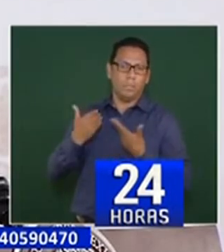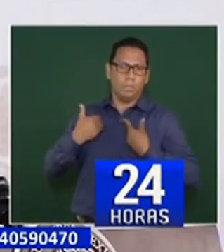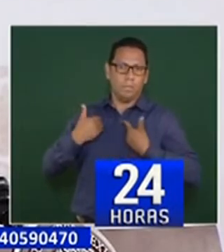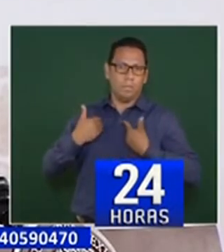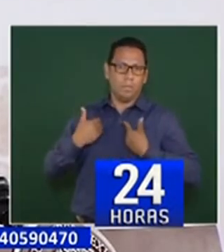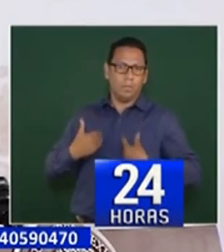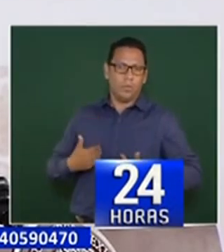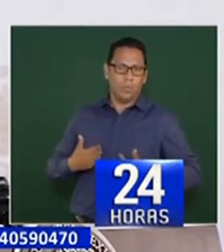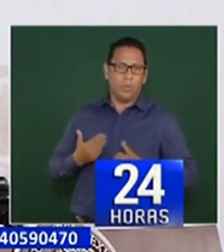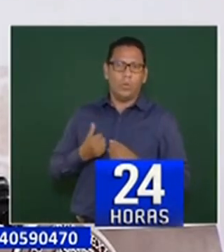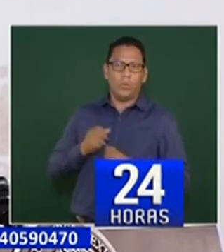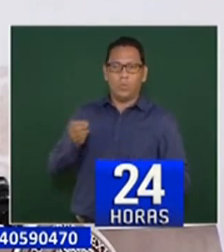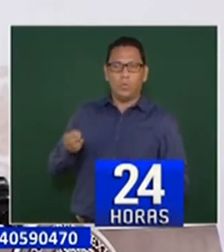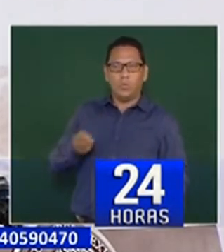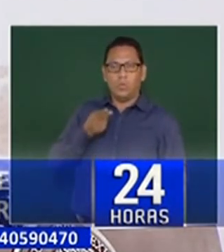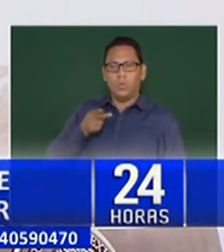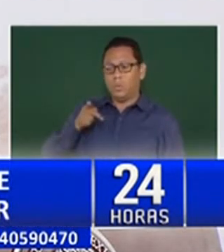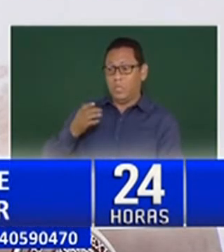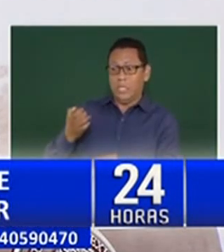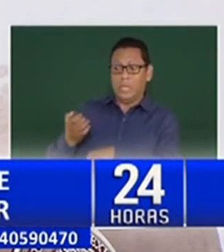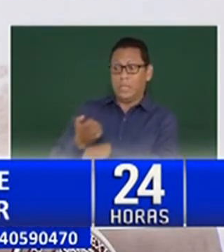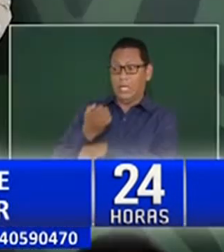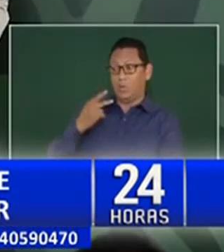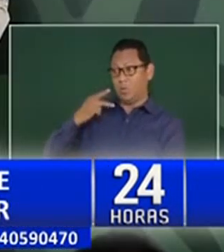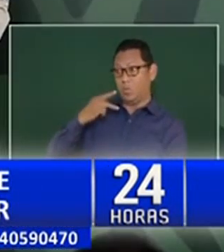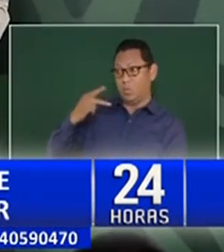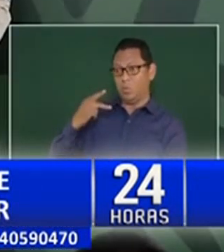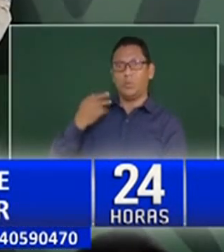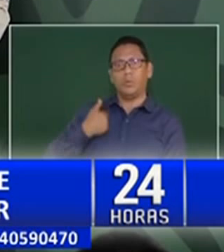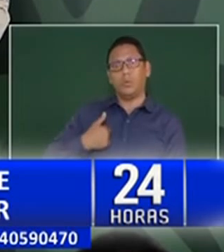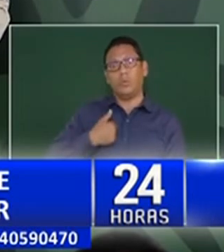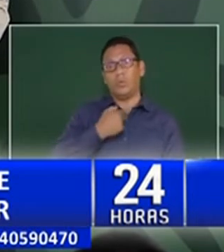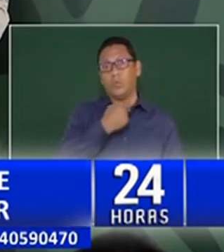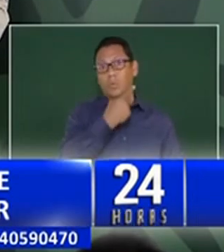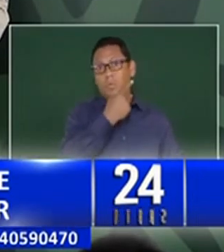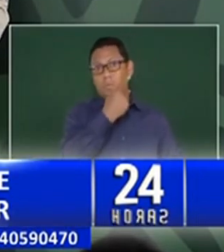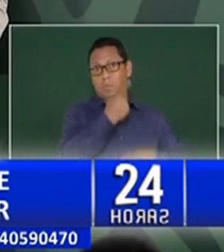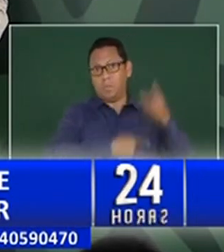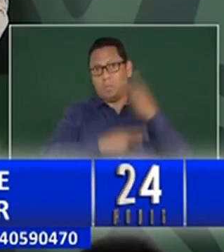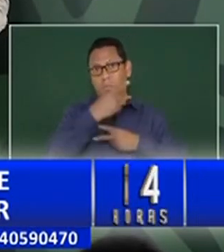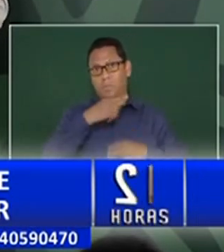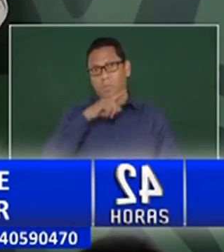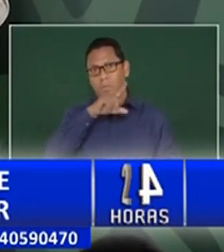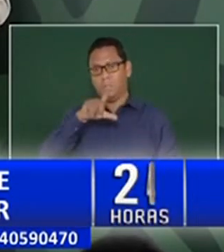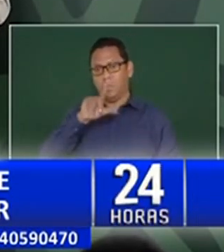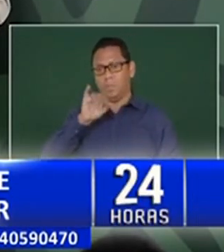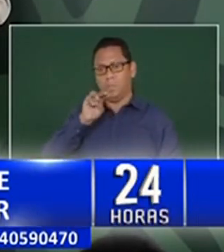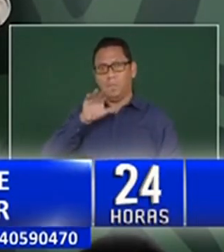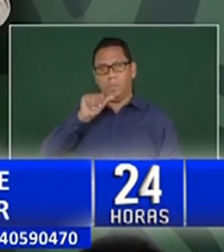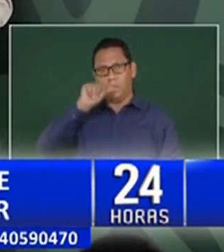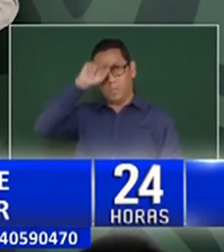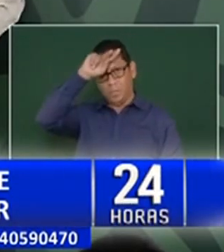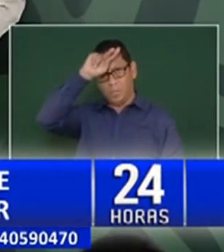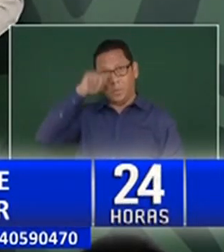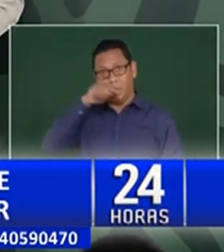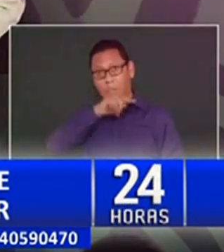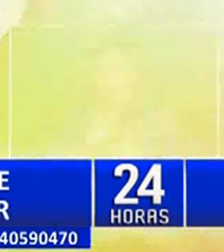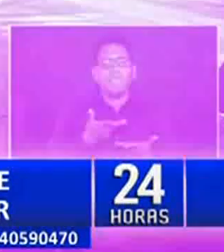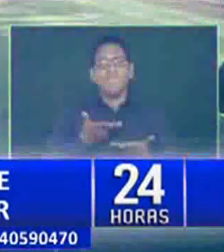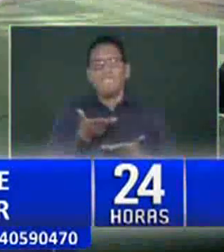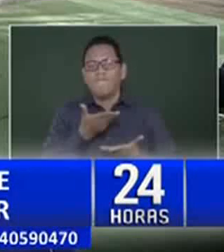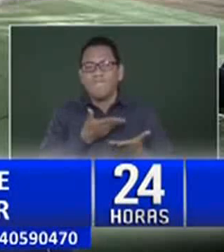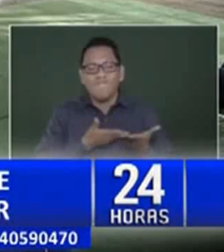aquí en su estado natal tras mi retorno de Lima, Perú, luego de que fuera declarado persona non